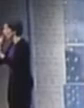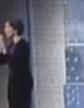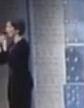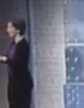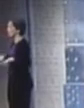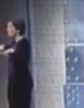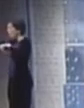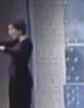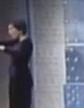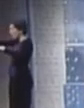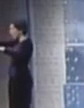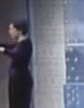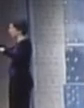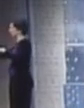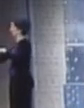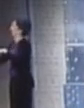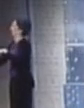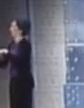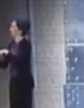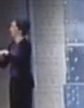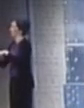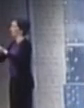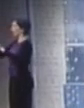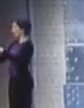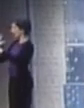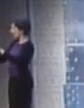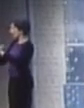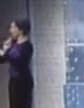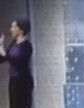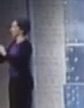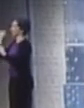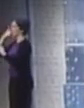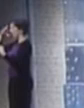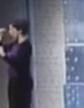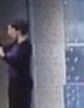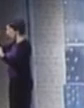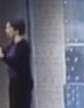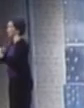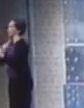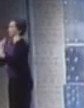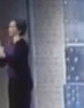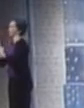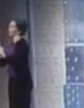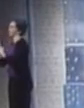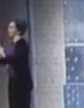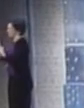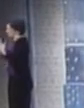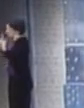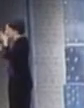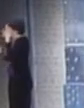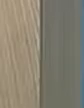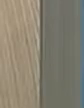Porque tenemos, ahorita vamos a ver, tabletas, smartphones, tenemos una